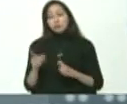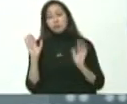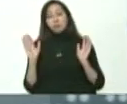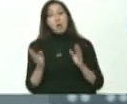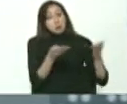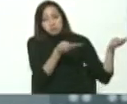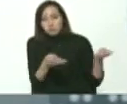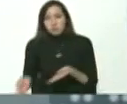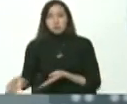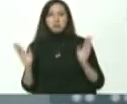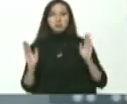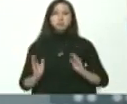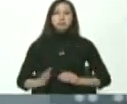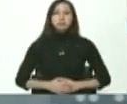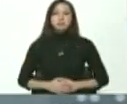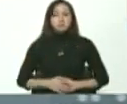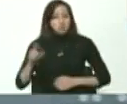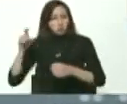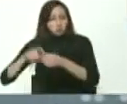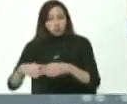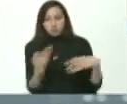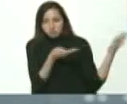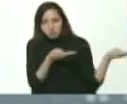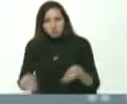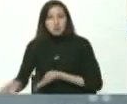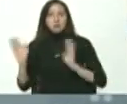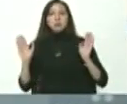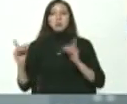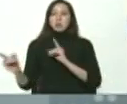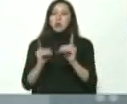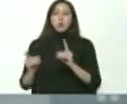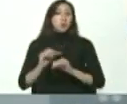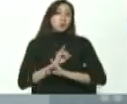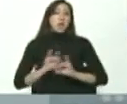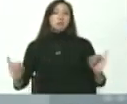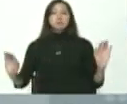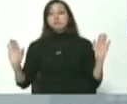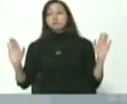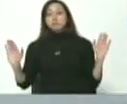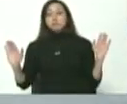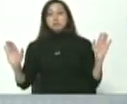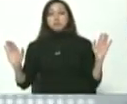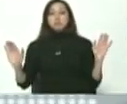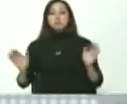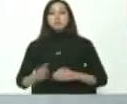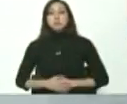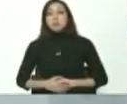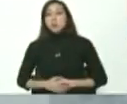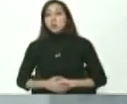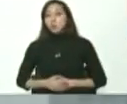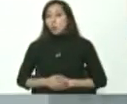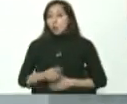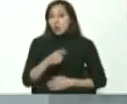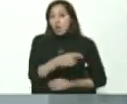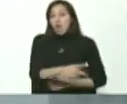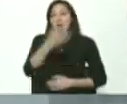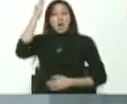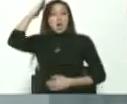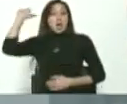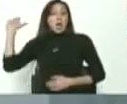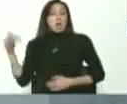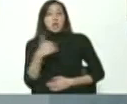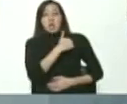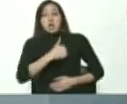bienvenido a que se incorpore a los diálogos que ya existen. No a que se crea que él es el jefe y